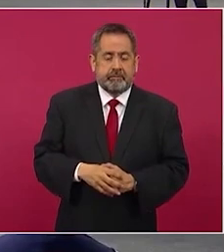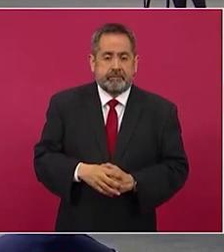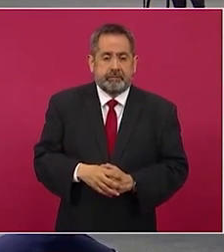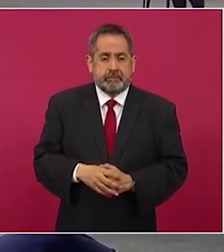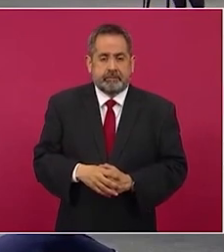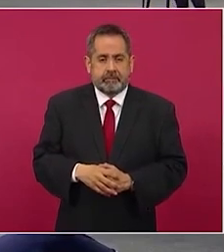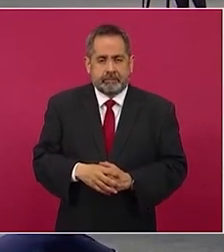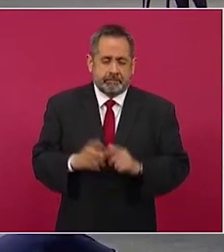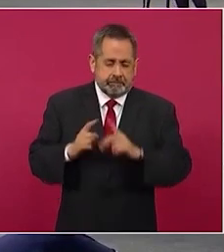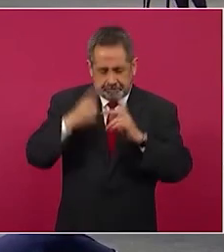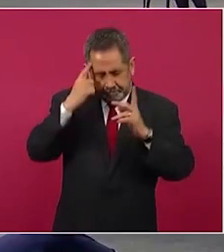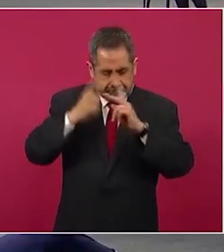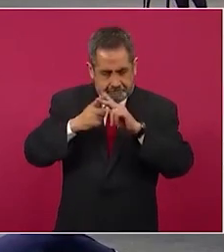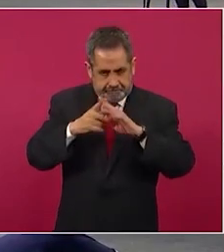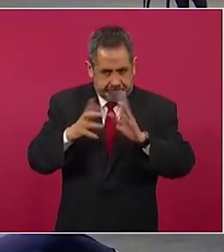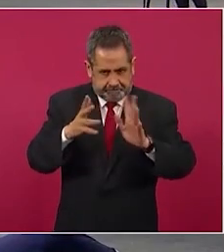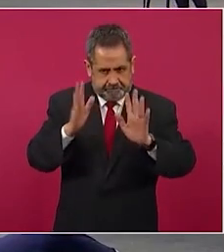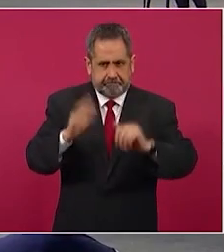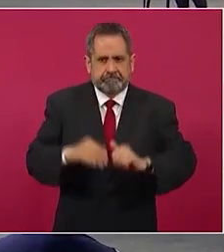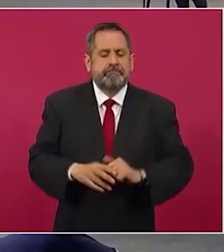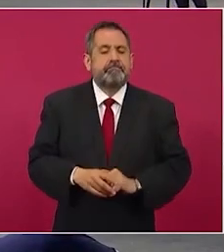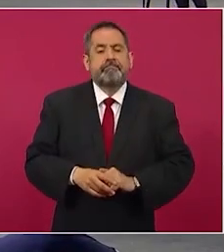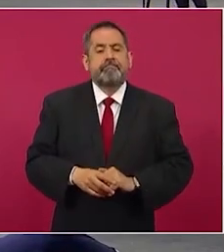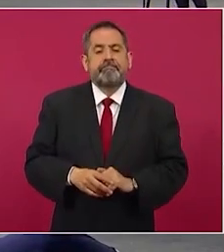Si hago bien las cuentas.